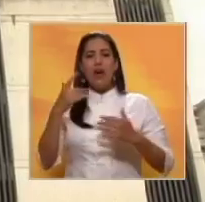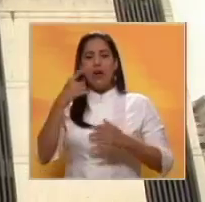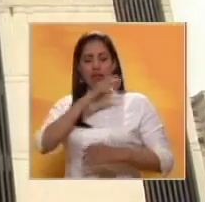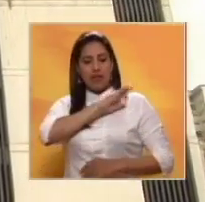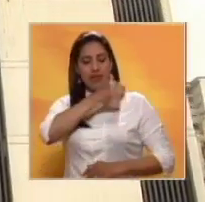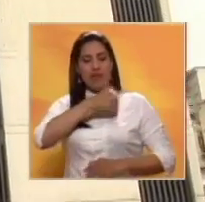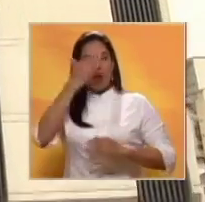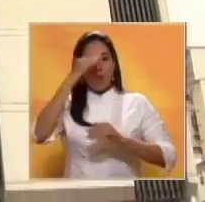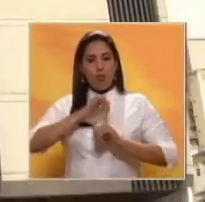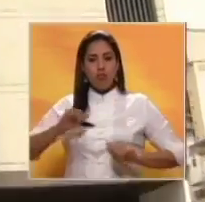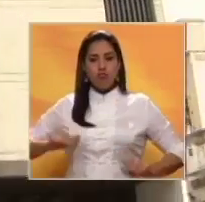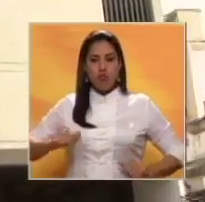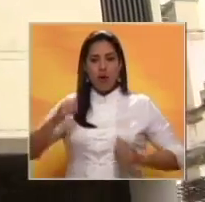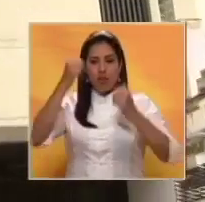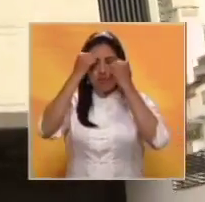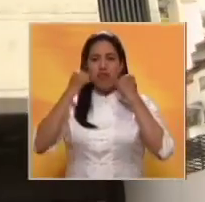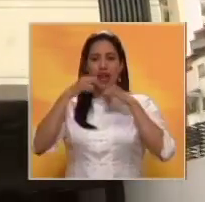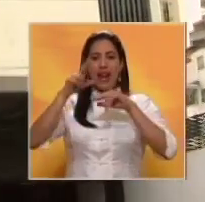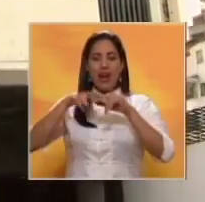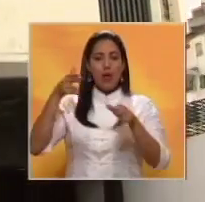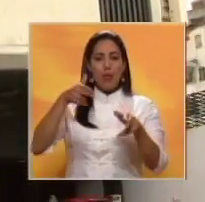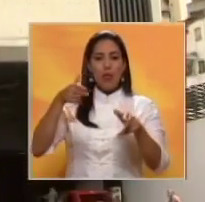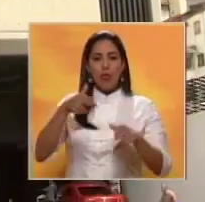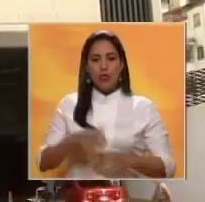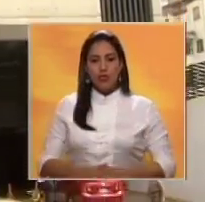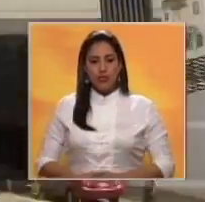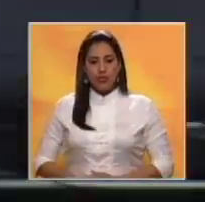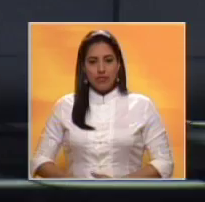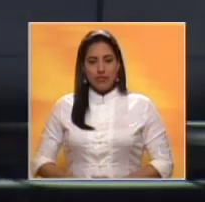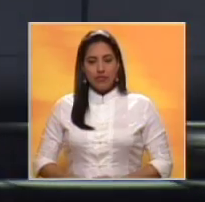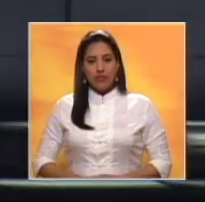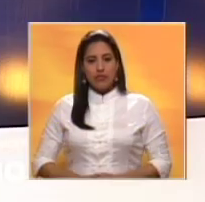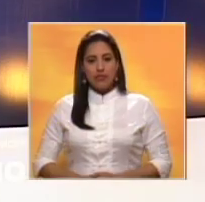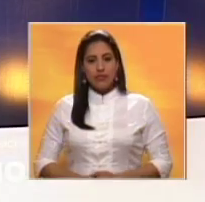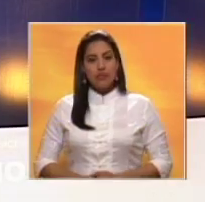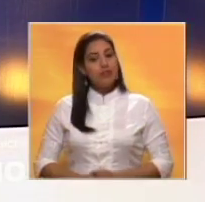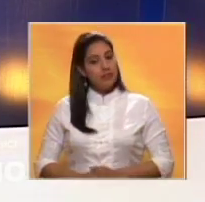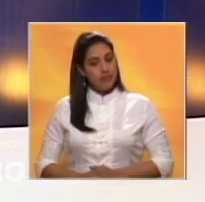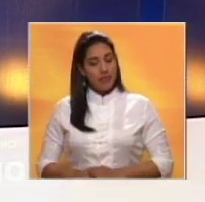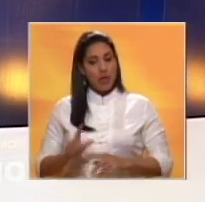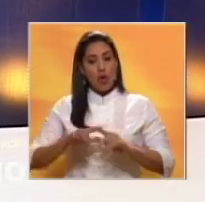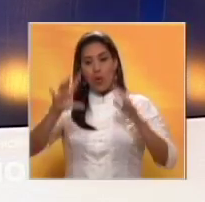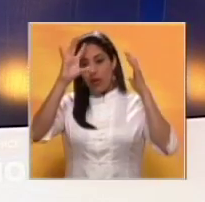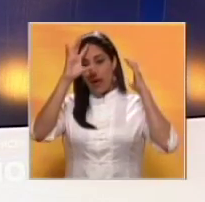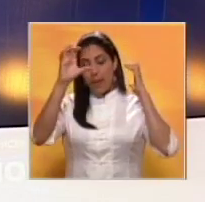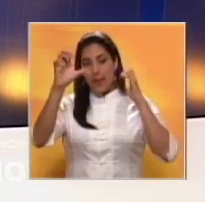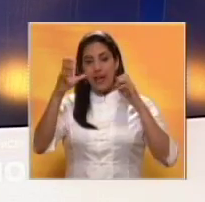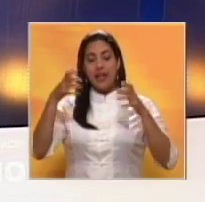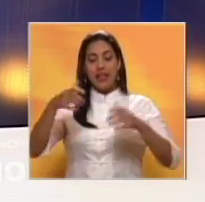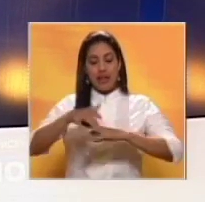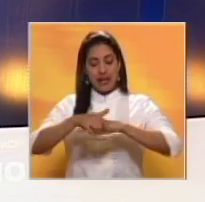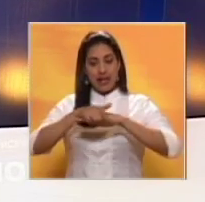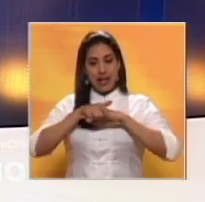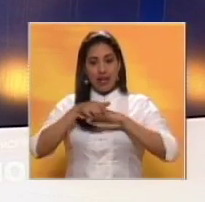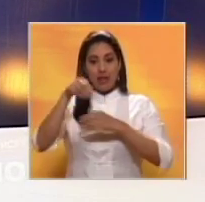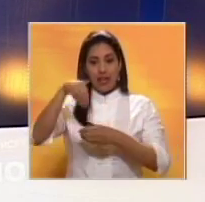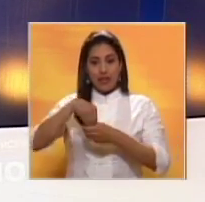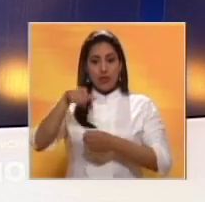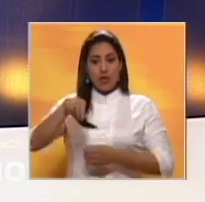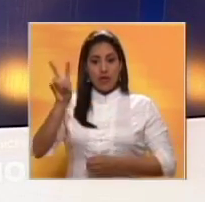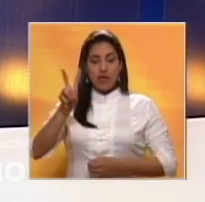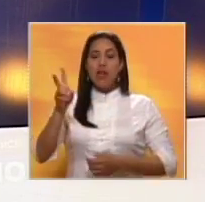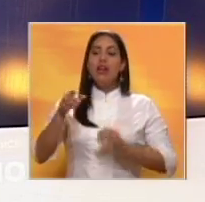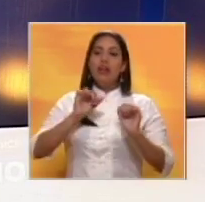al Comando Nacional Antiextorsión y Secuestro, CONAS. El embajador del Reino Unido en Venezuela, John